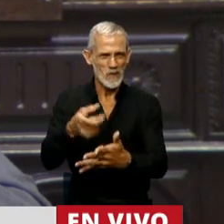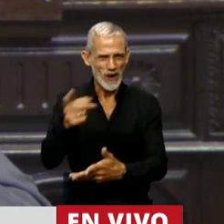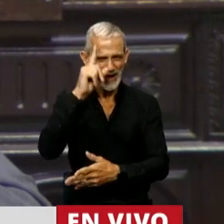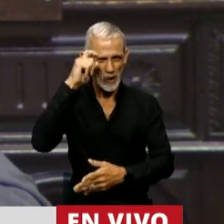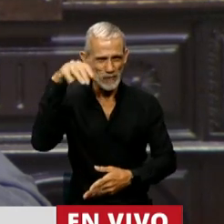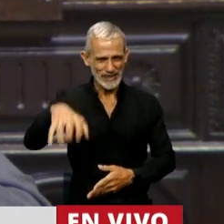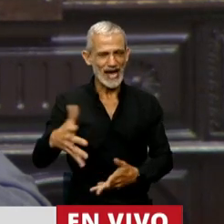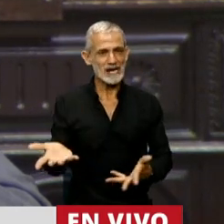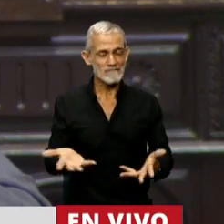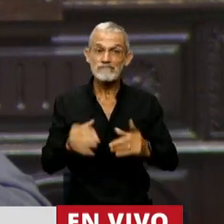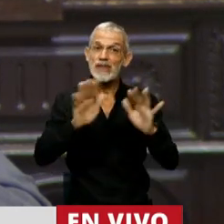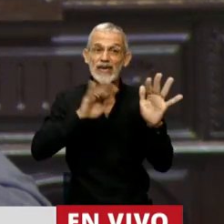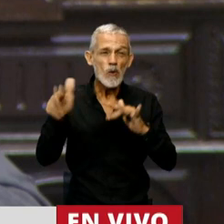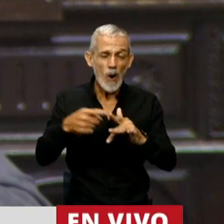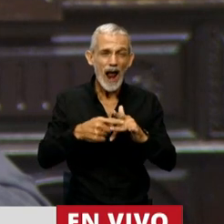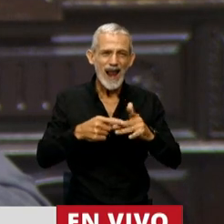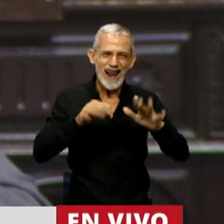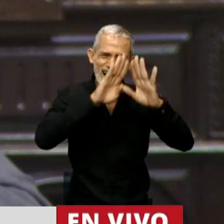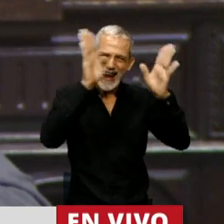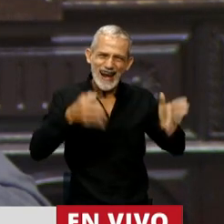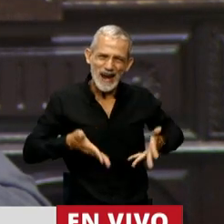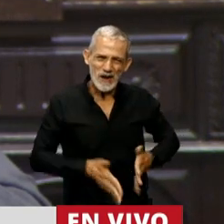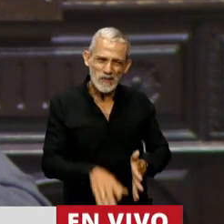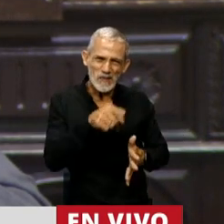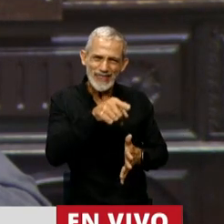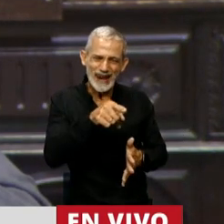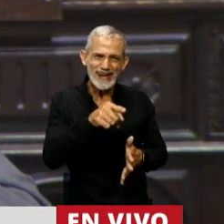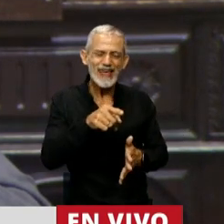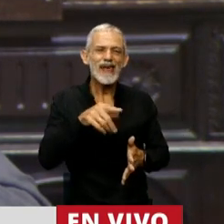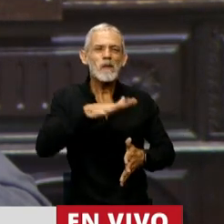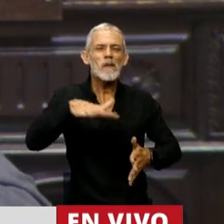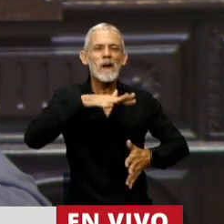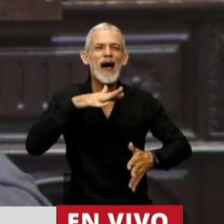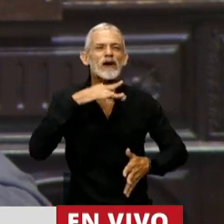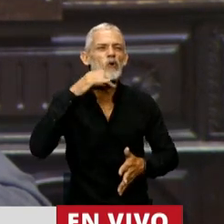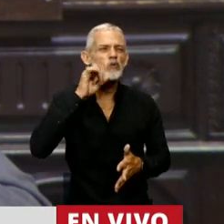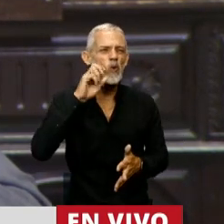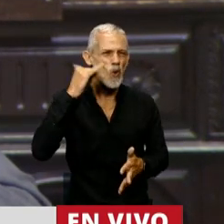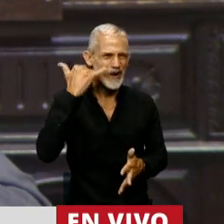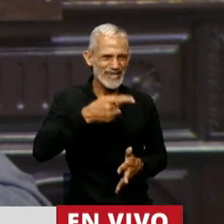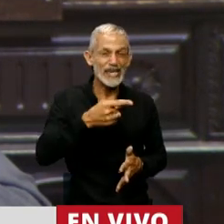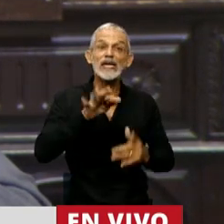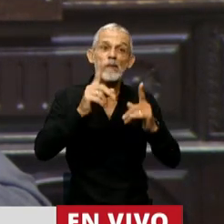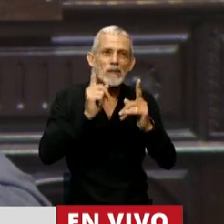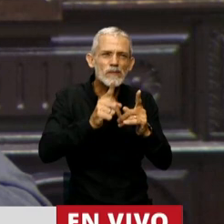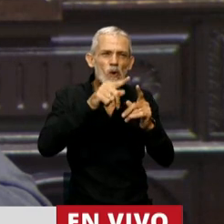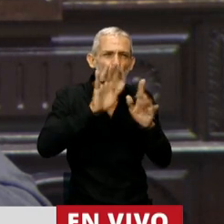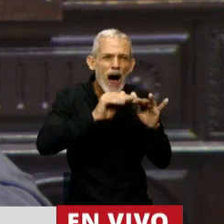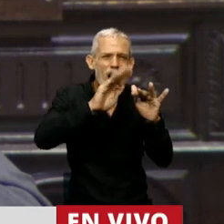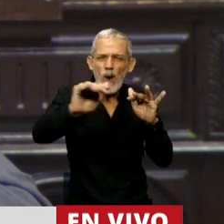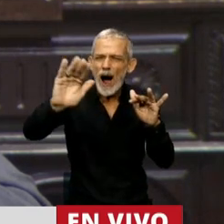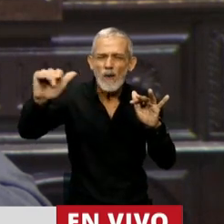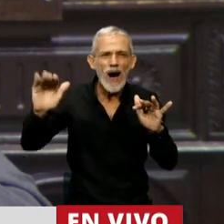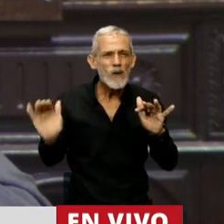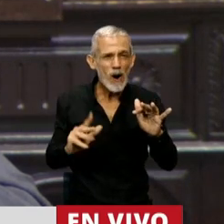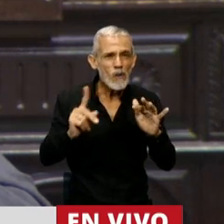ocurrió en la maternidad infantil del barrio Trujuy. Y lo mismo seguramente ha ido ocurriendo en distintos lugares del